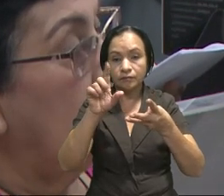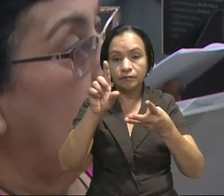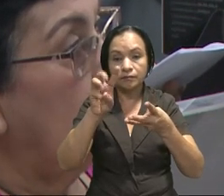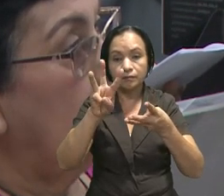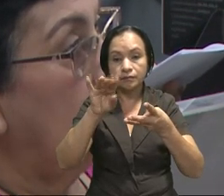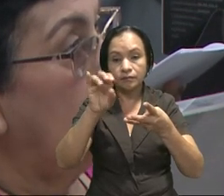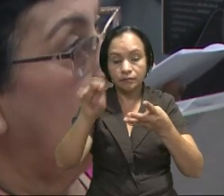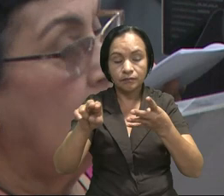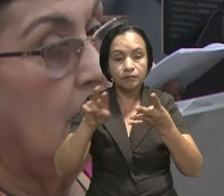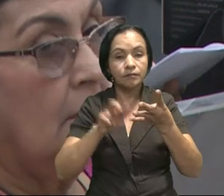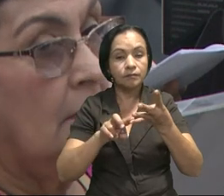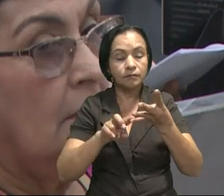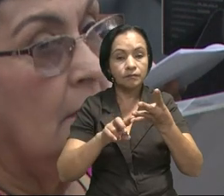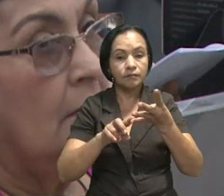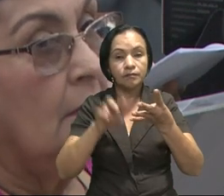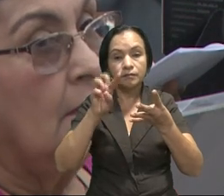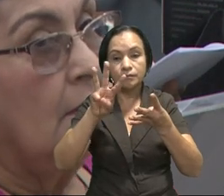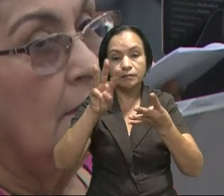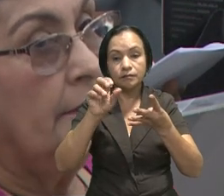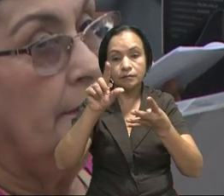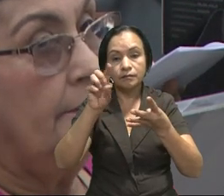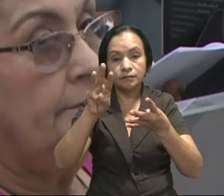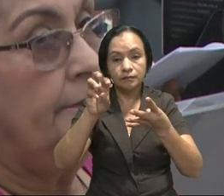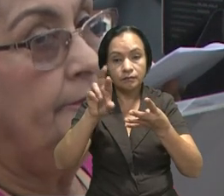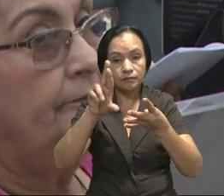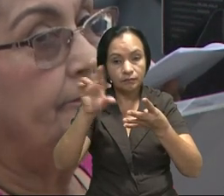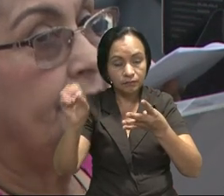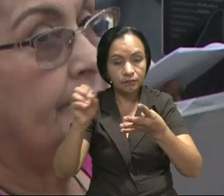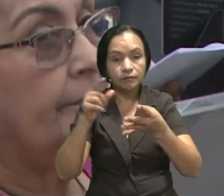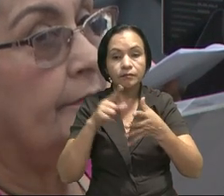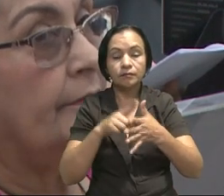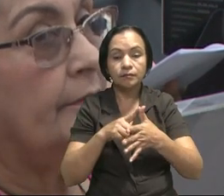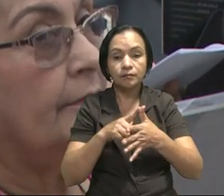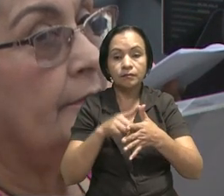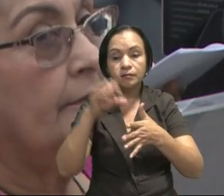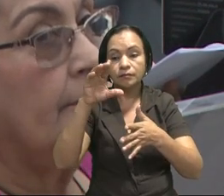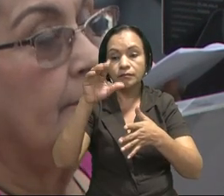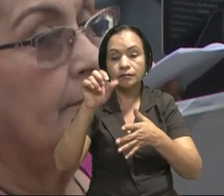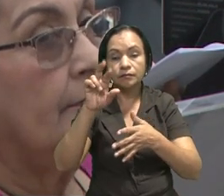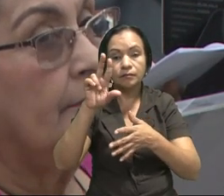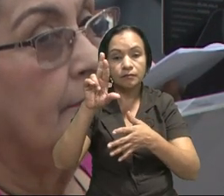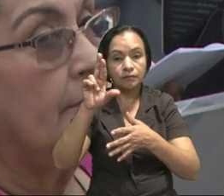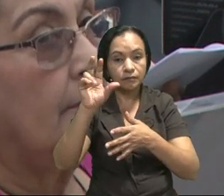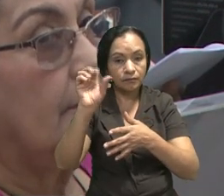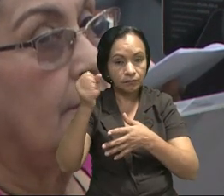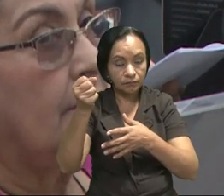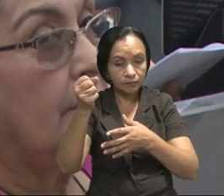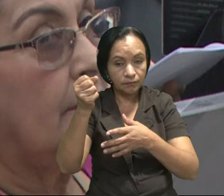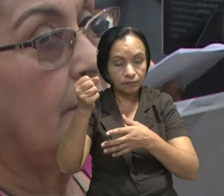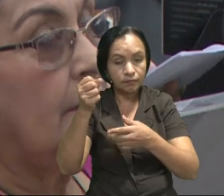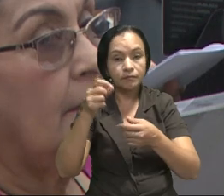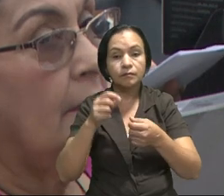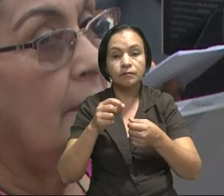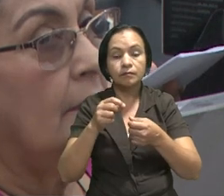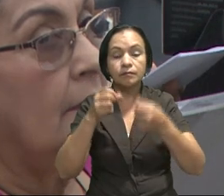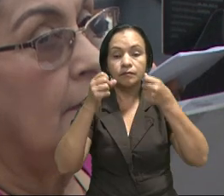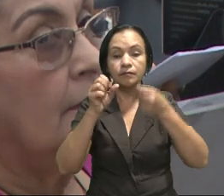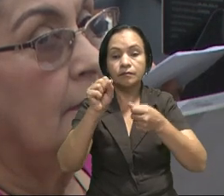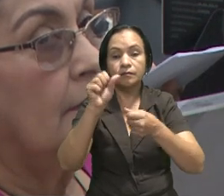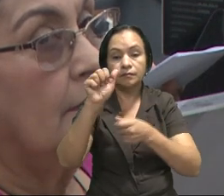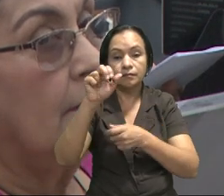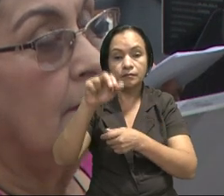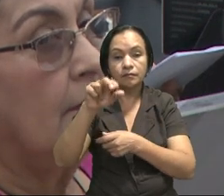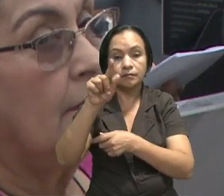Castro Rivera, Wálmaro Gutiérrez Mercado, Carlos Wilfredo Navarro Moreira y